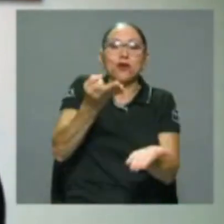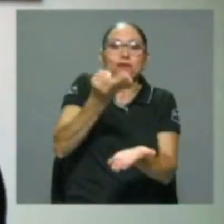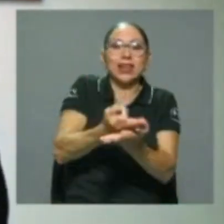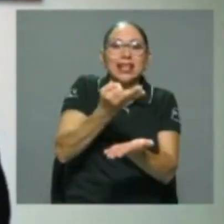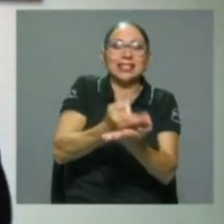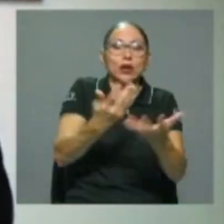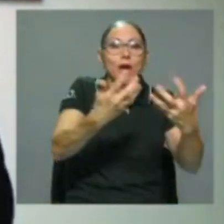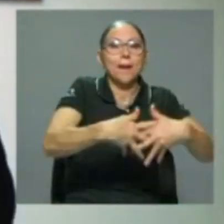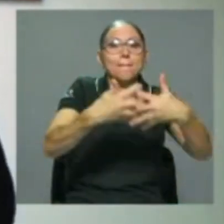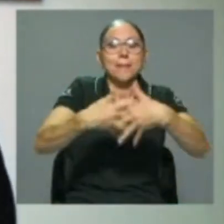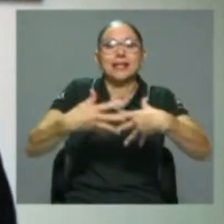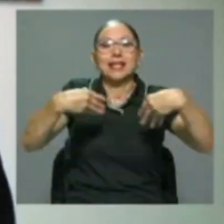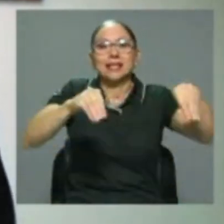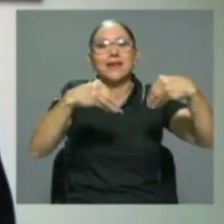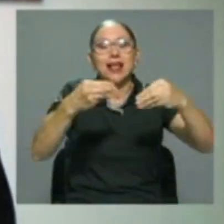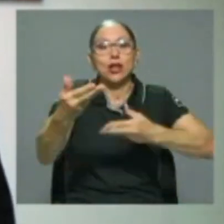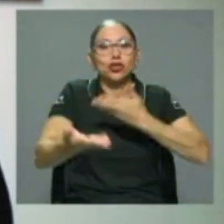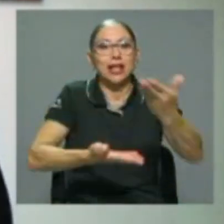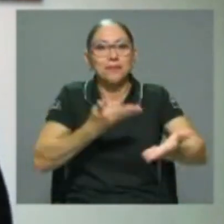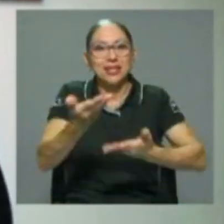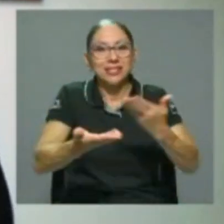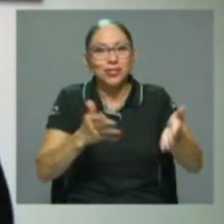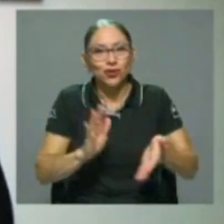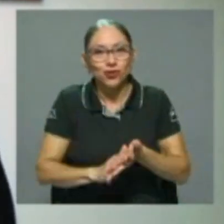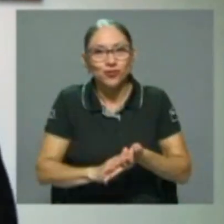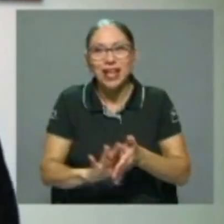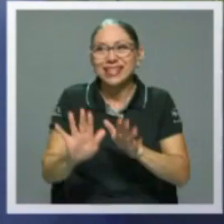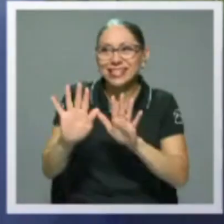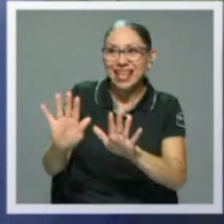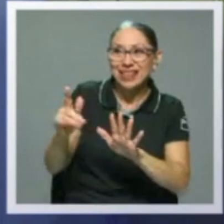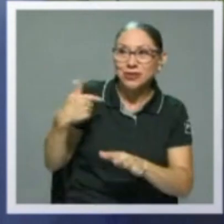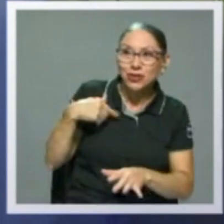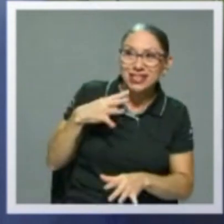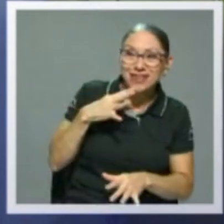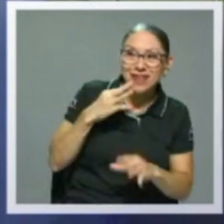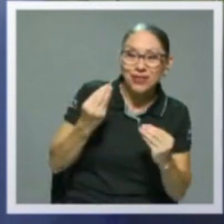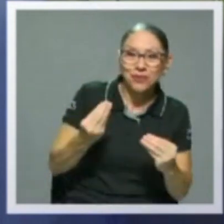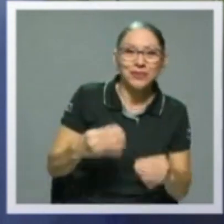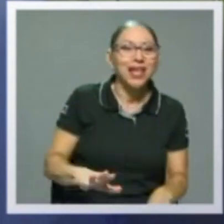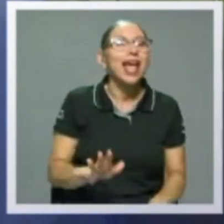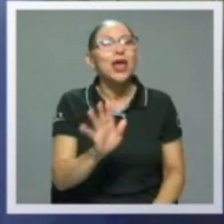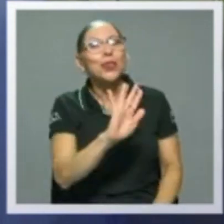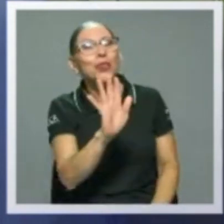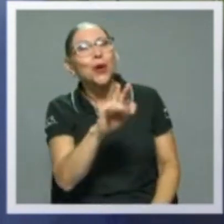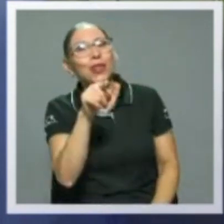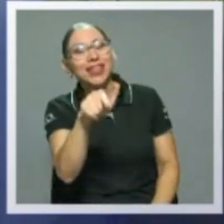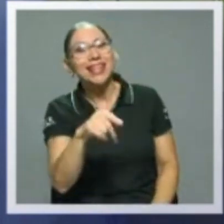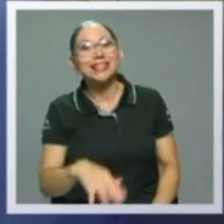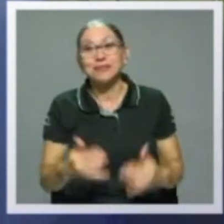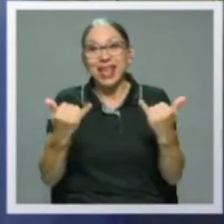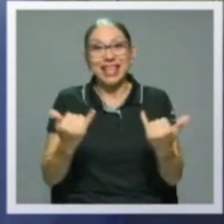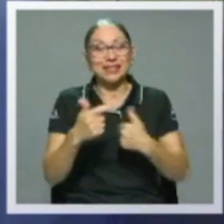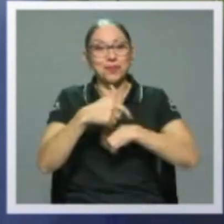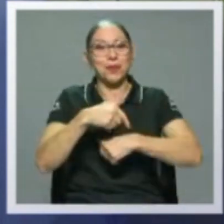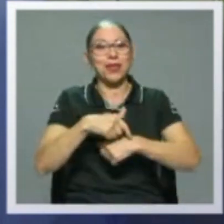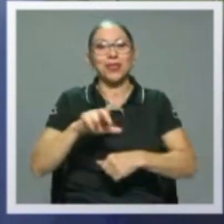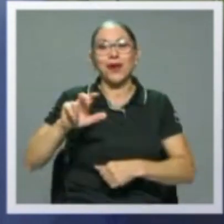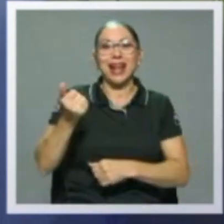Ya te vi, don Rafael. Estaba hablando más de la cuenta. No, don Denis, el canal tiene